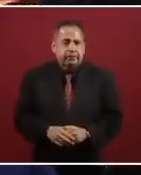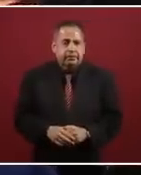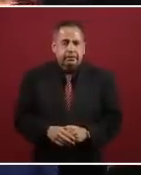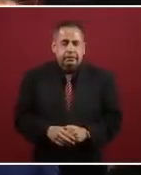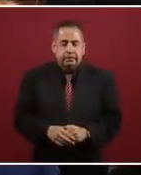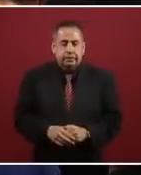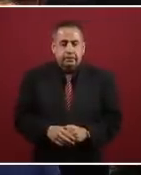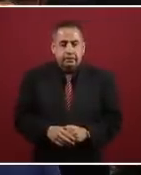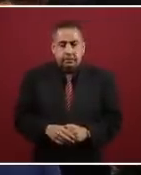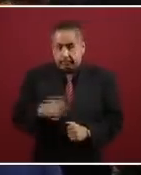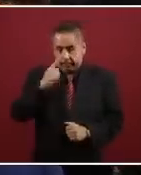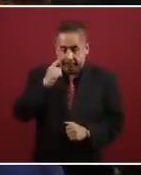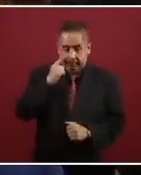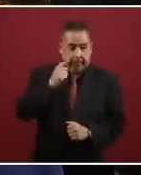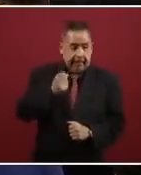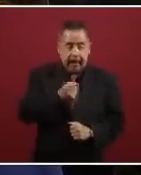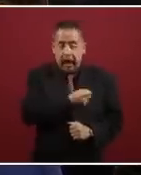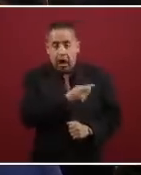algunos se sorprenden